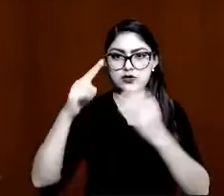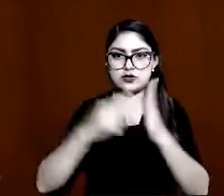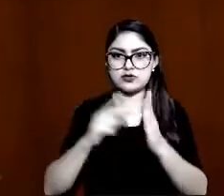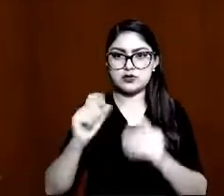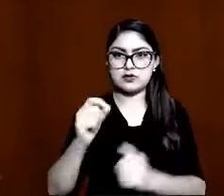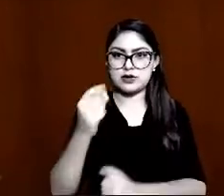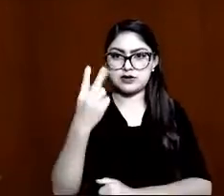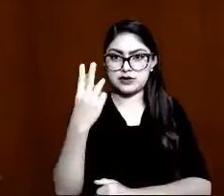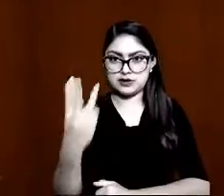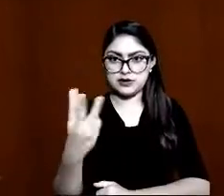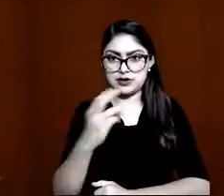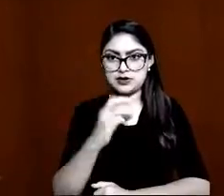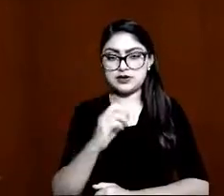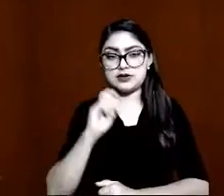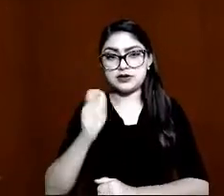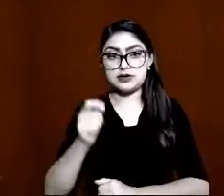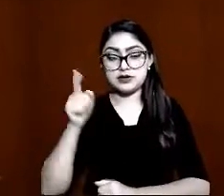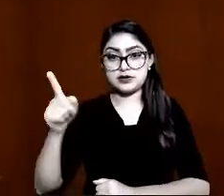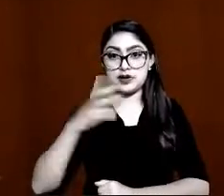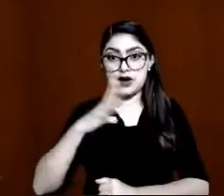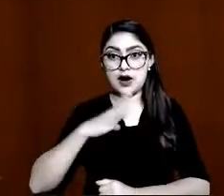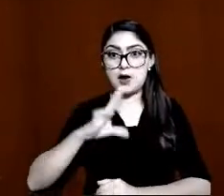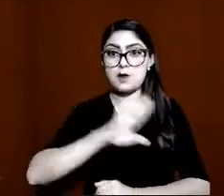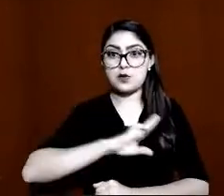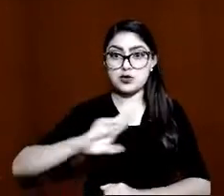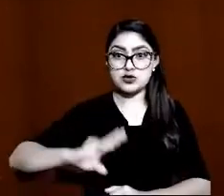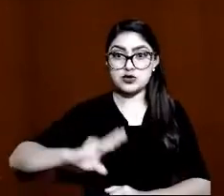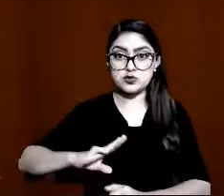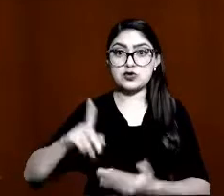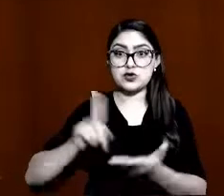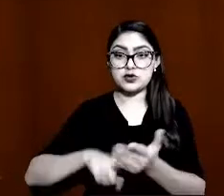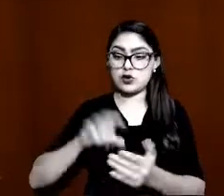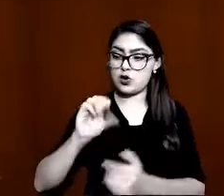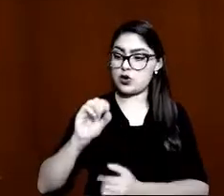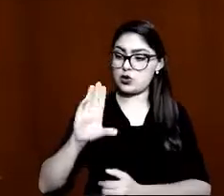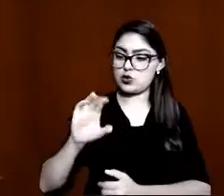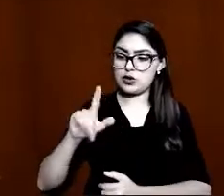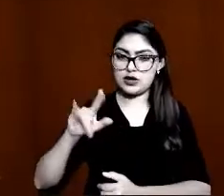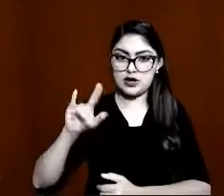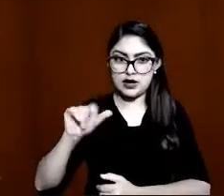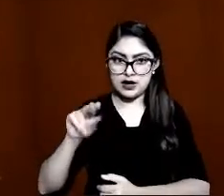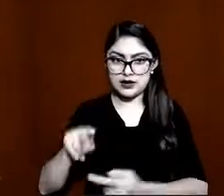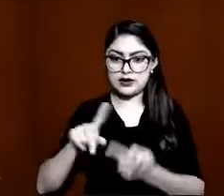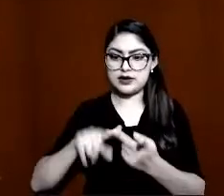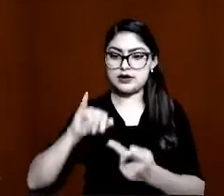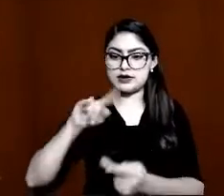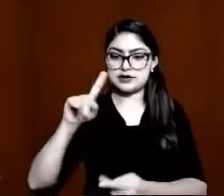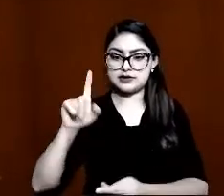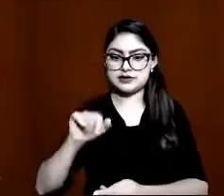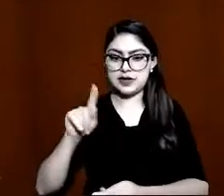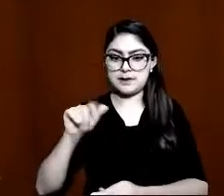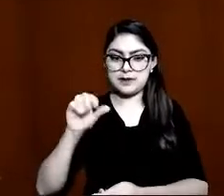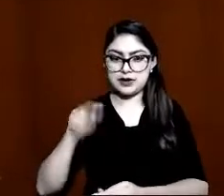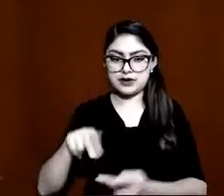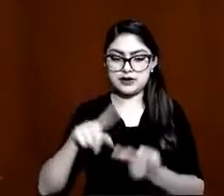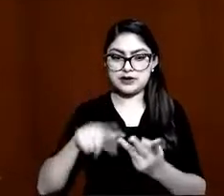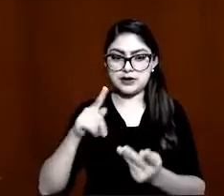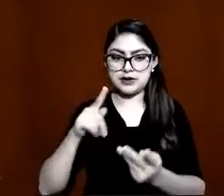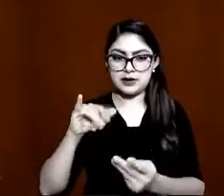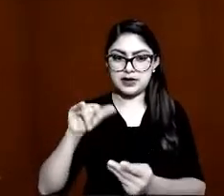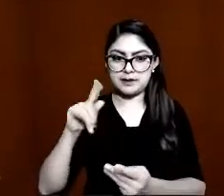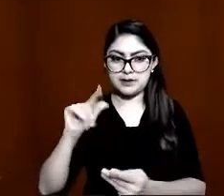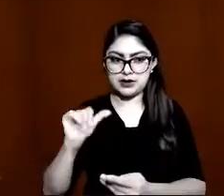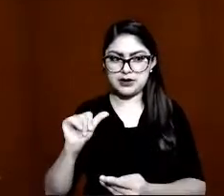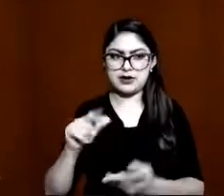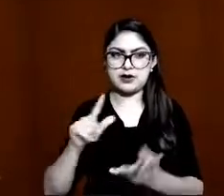2023 enviadas por los municipios de Ocuilán, Ixtapan del Oro, Temamatla, Huixquilucan, Villa